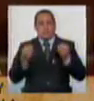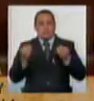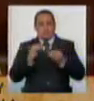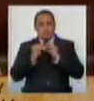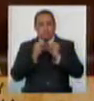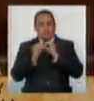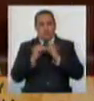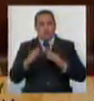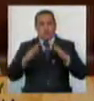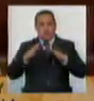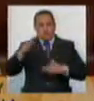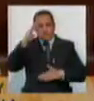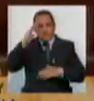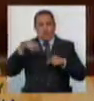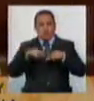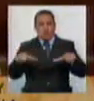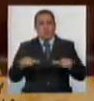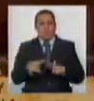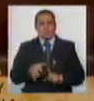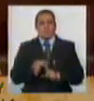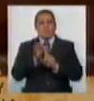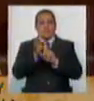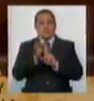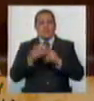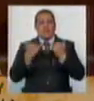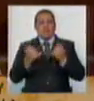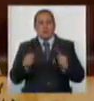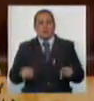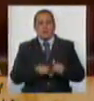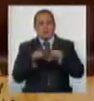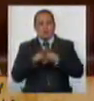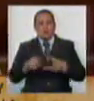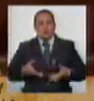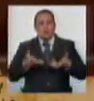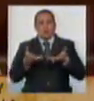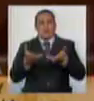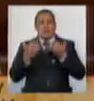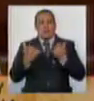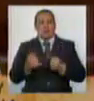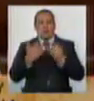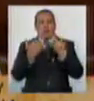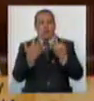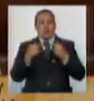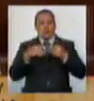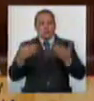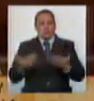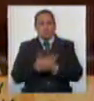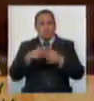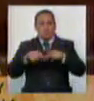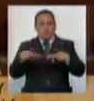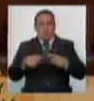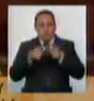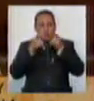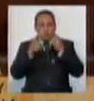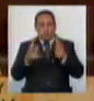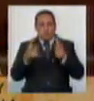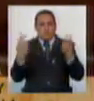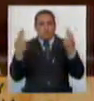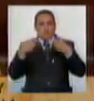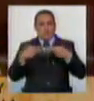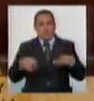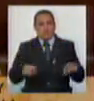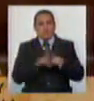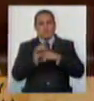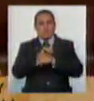equipar comisarías y unidades especializadas, así como entregar 8 nuevos puestos de vigilancia de frontera y